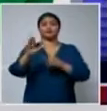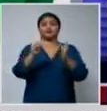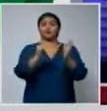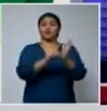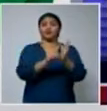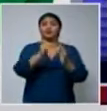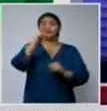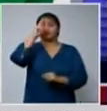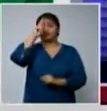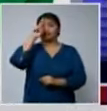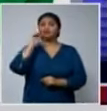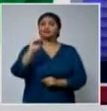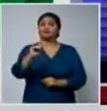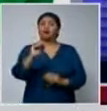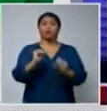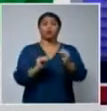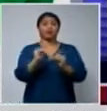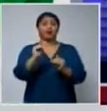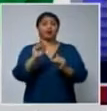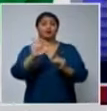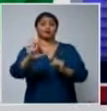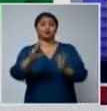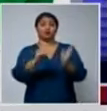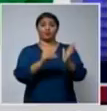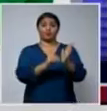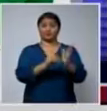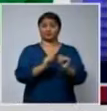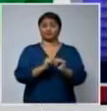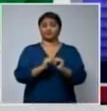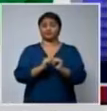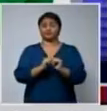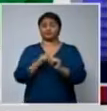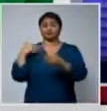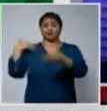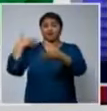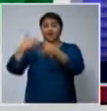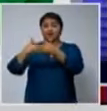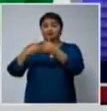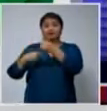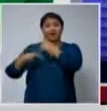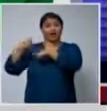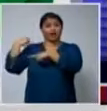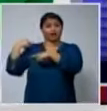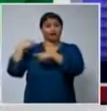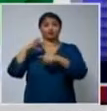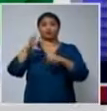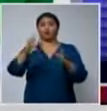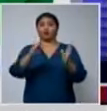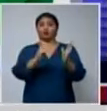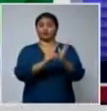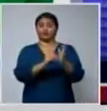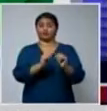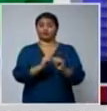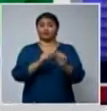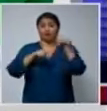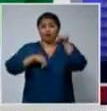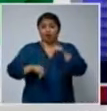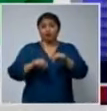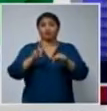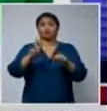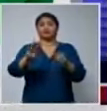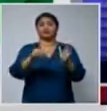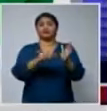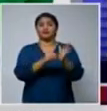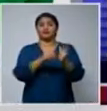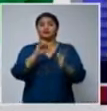5.000, 4.000 hasta el día de ayer, y ya hoy con una cifra de 3.739.